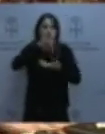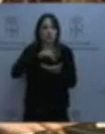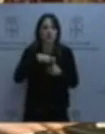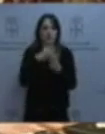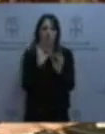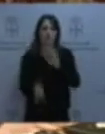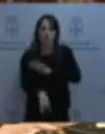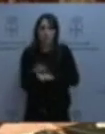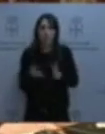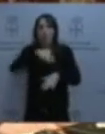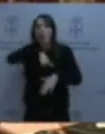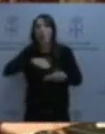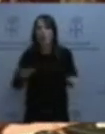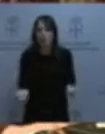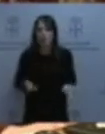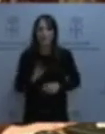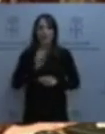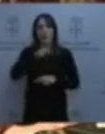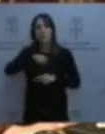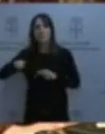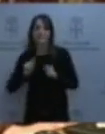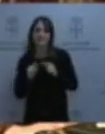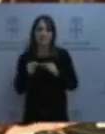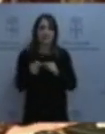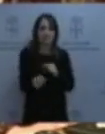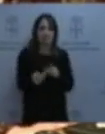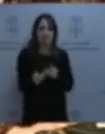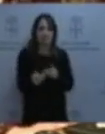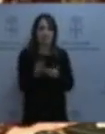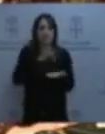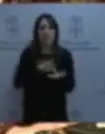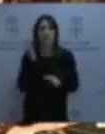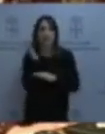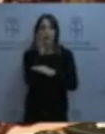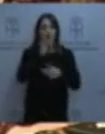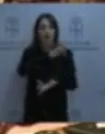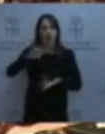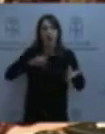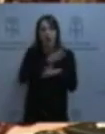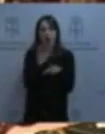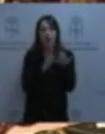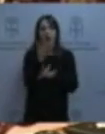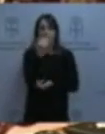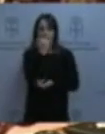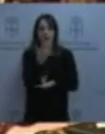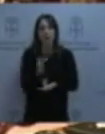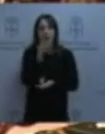Pocos meses después, avanzaba la crisis bancaria, y el Banco de España y los directivos de las entidades